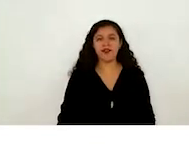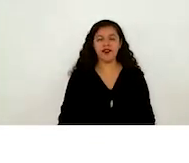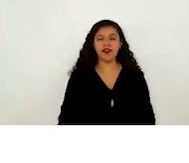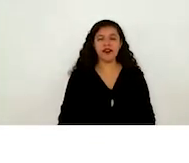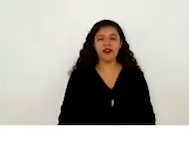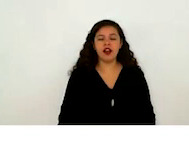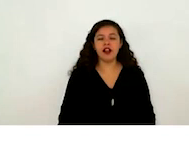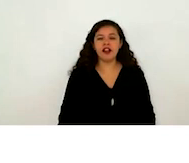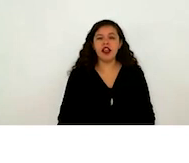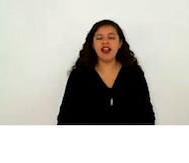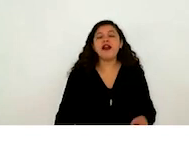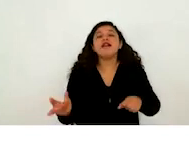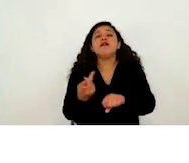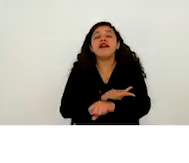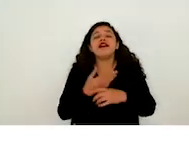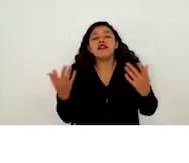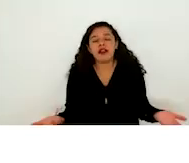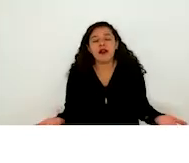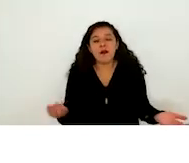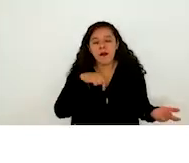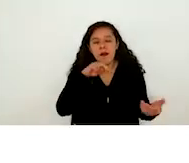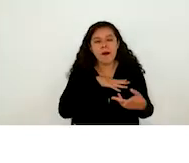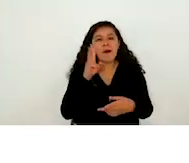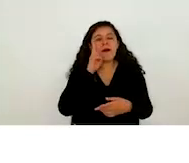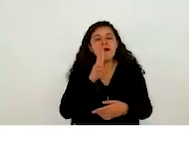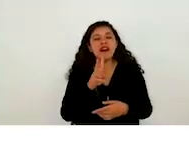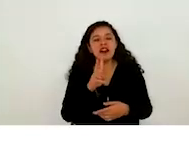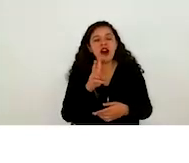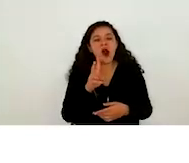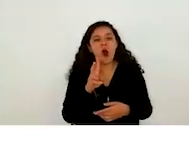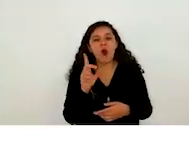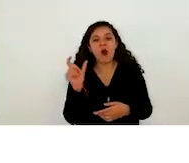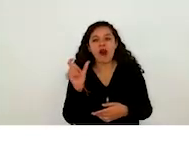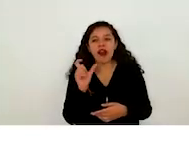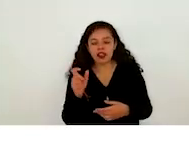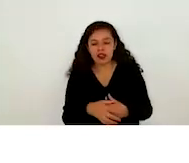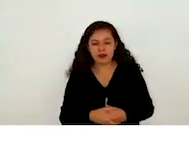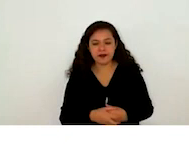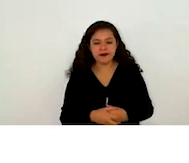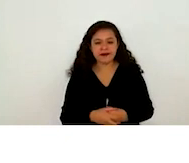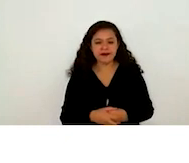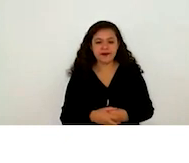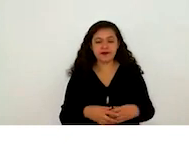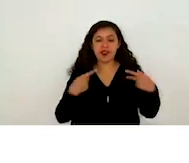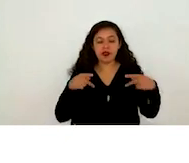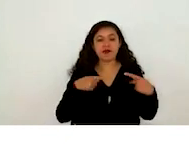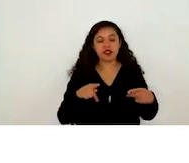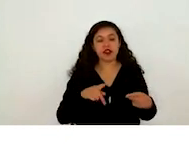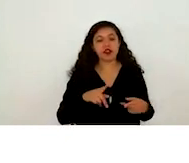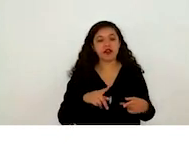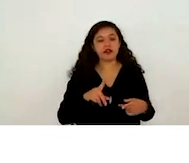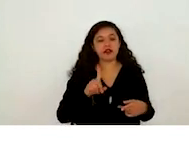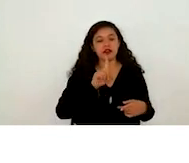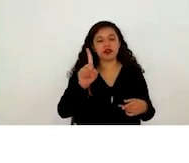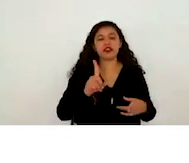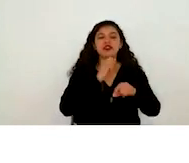ello qué sucede como nos damos cuenta que en efecto efectivamente esa persona o estas personas obtuvieron